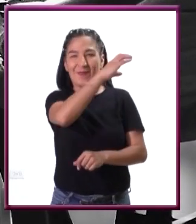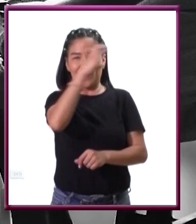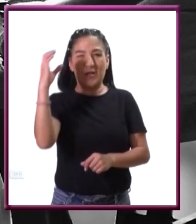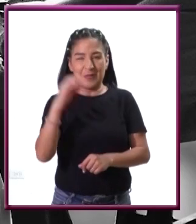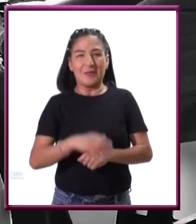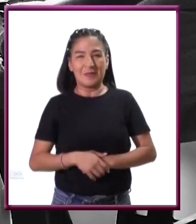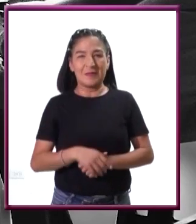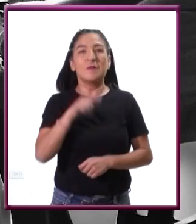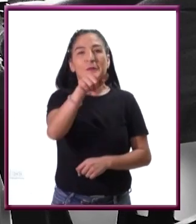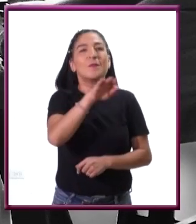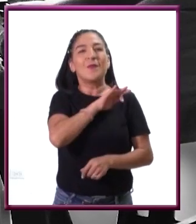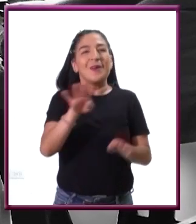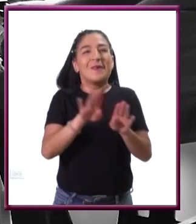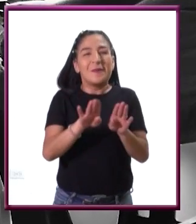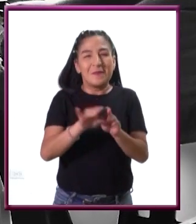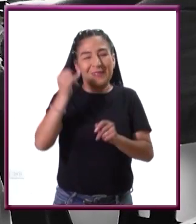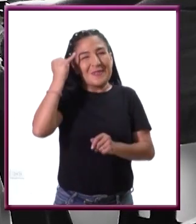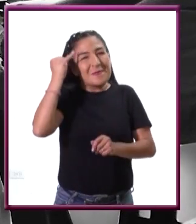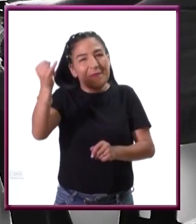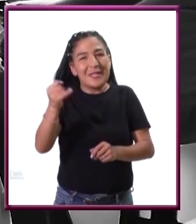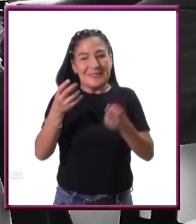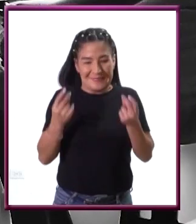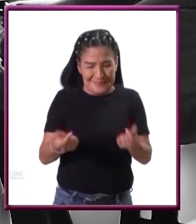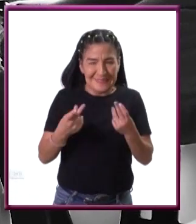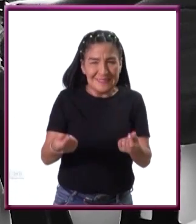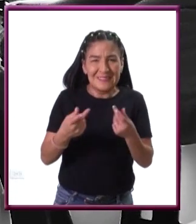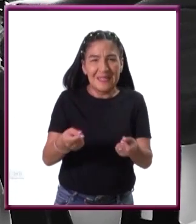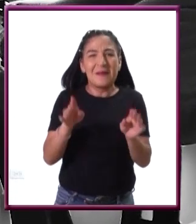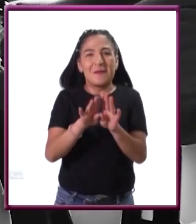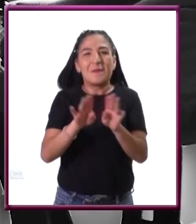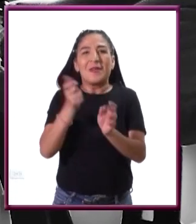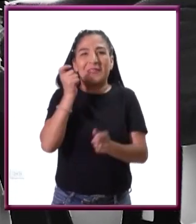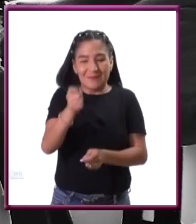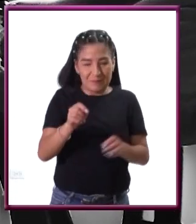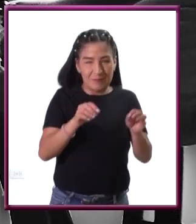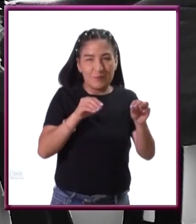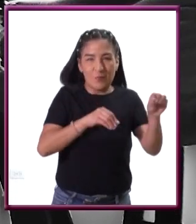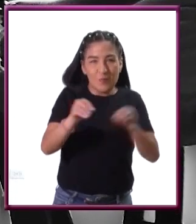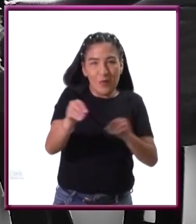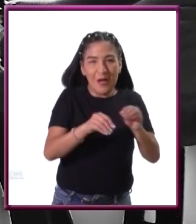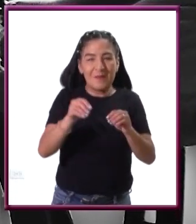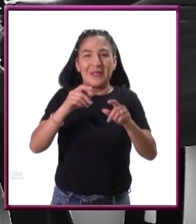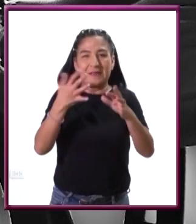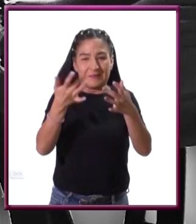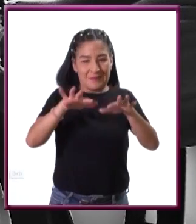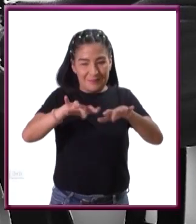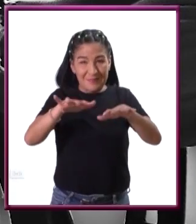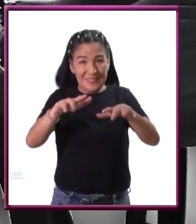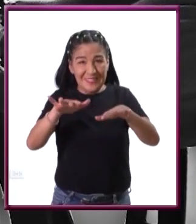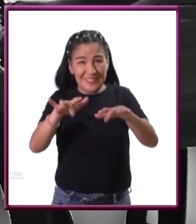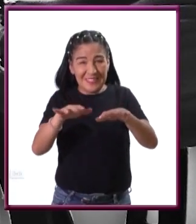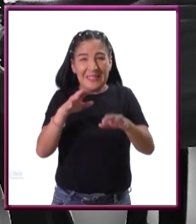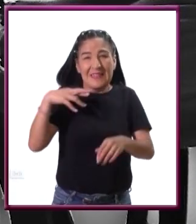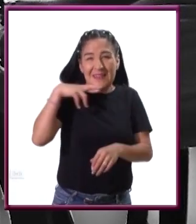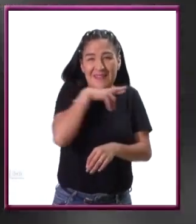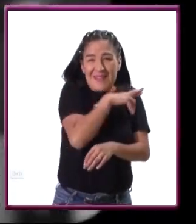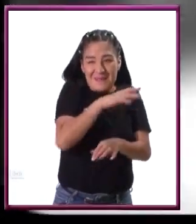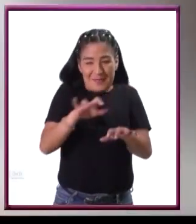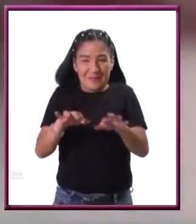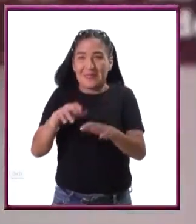puedes imaginar lo ágil que debió de ser el movimiento de los dedos al escribir tan rápido y sin